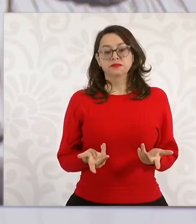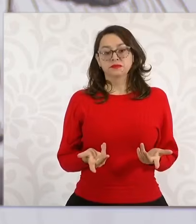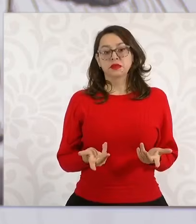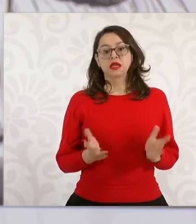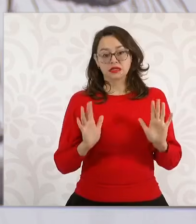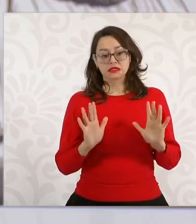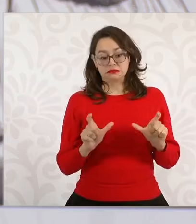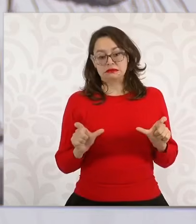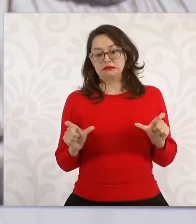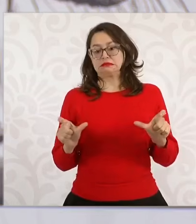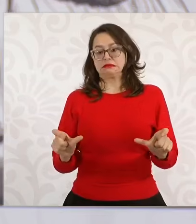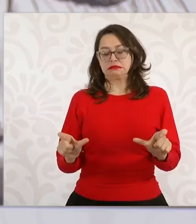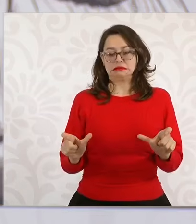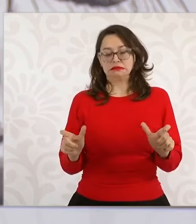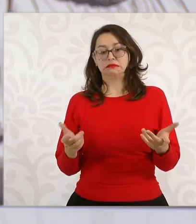mantener